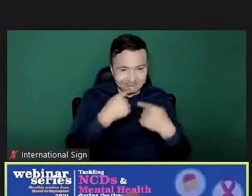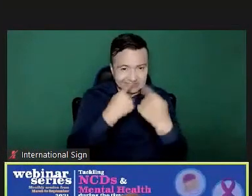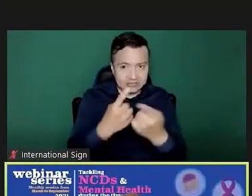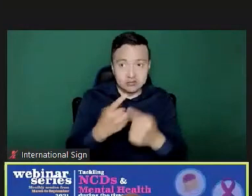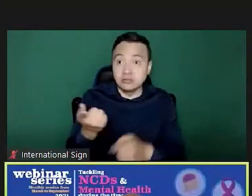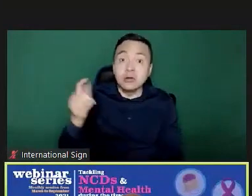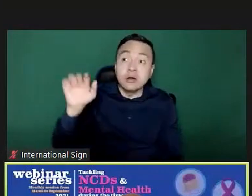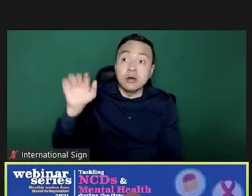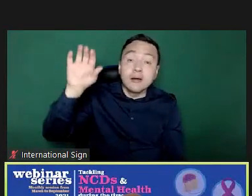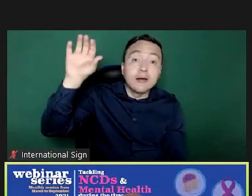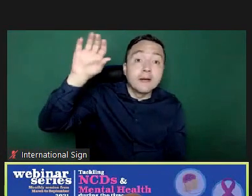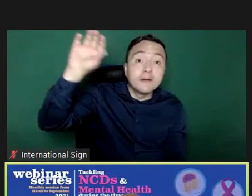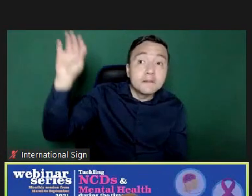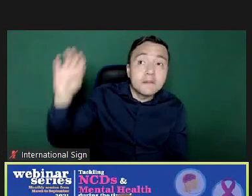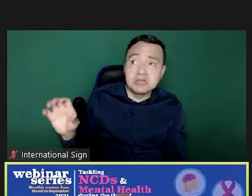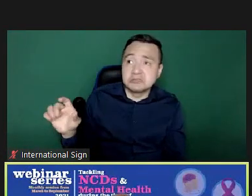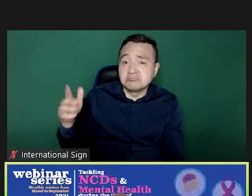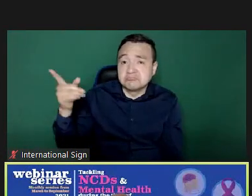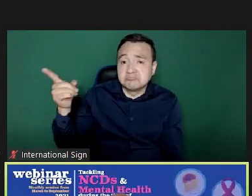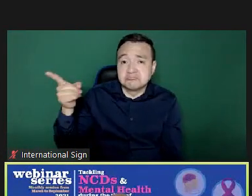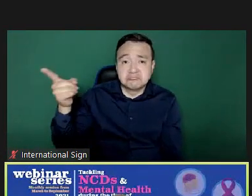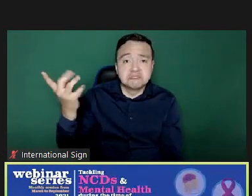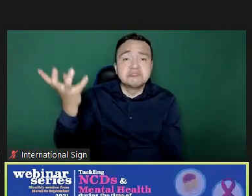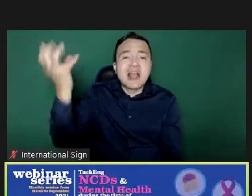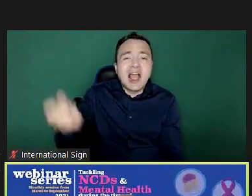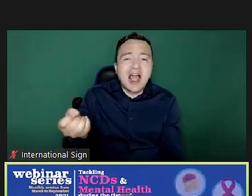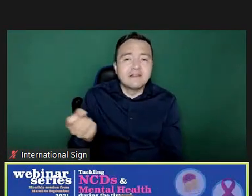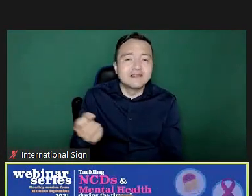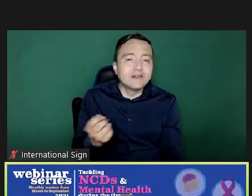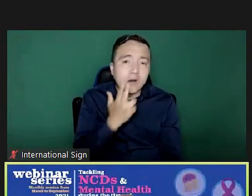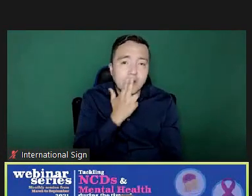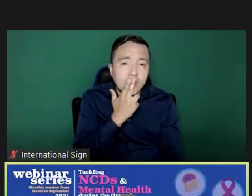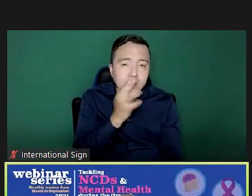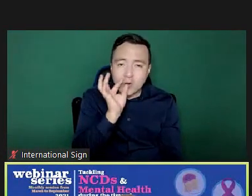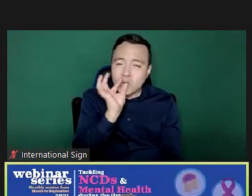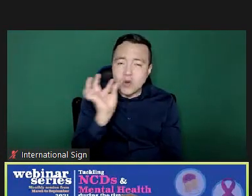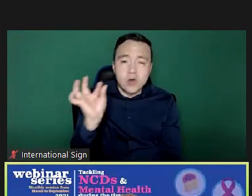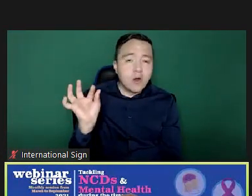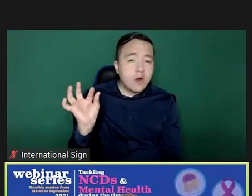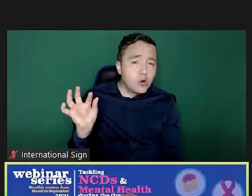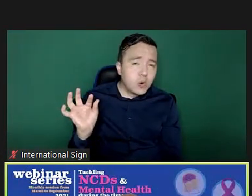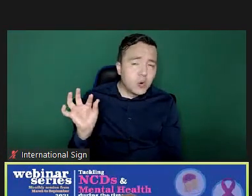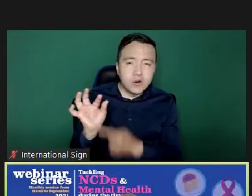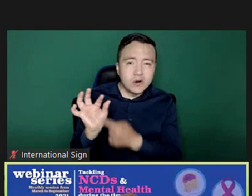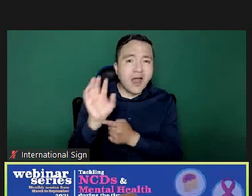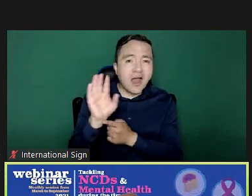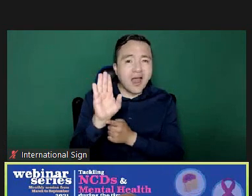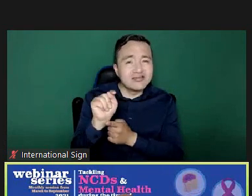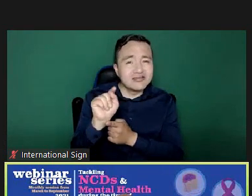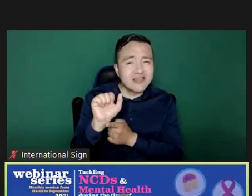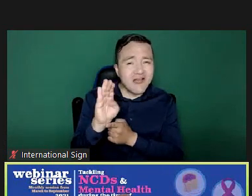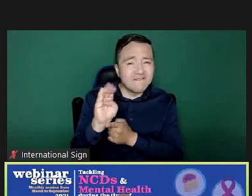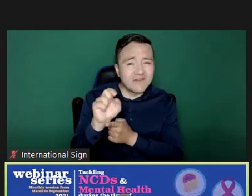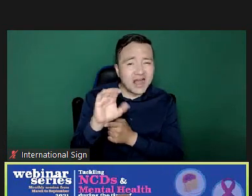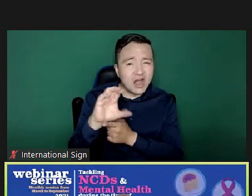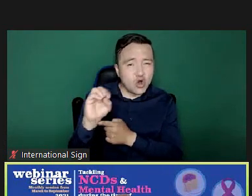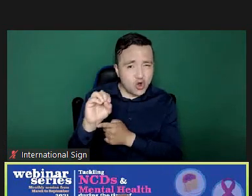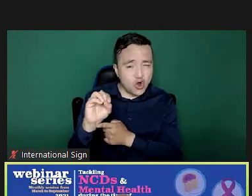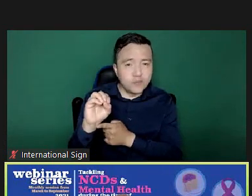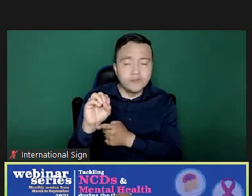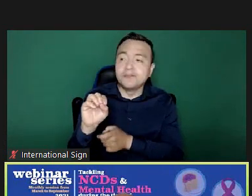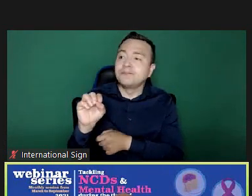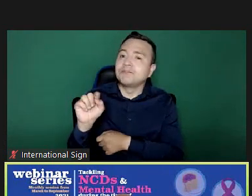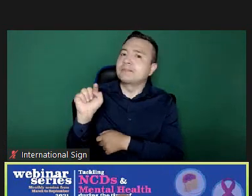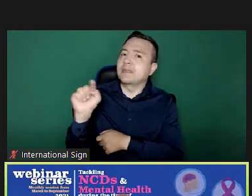hay del tabaco, por ejemplo, un alto uso del tabaco. Entonces, desde el punto de vista del